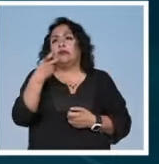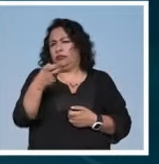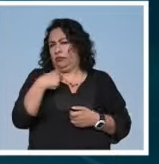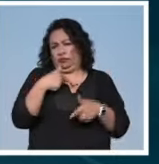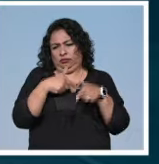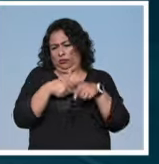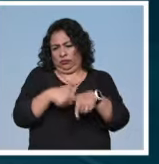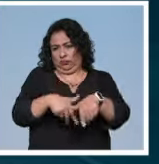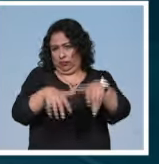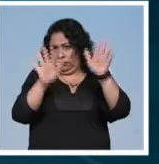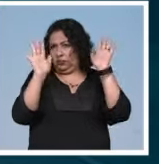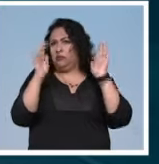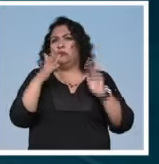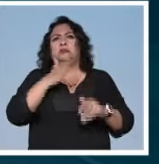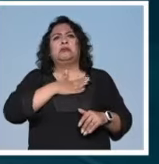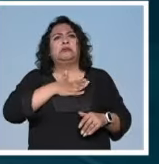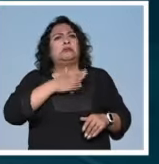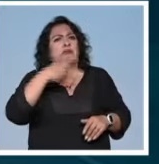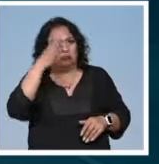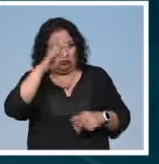seguir haciendo, a donde me llamen.